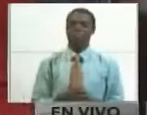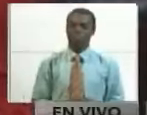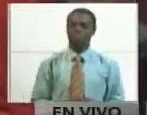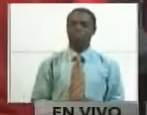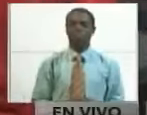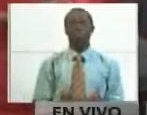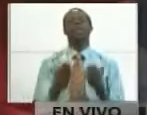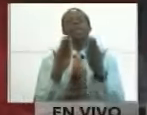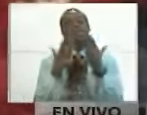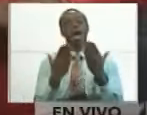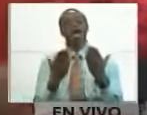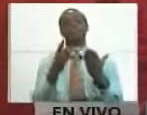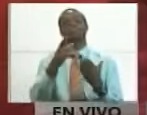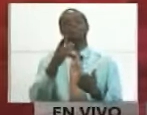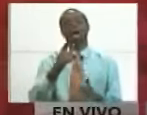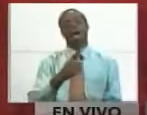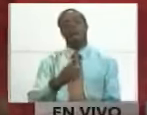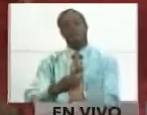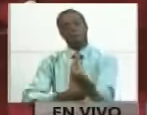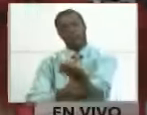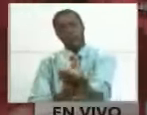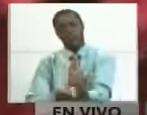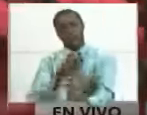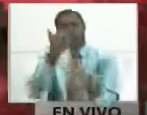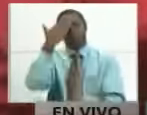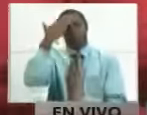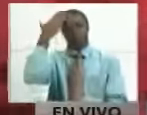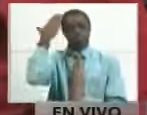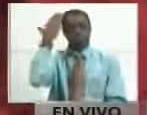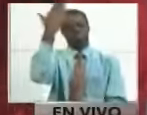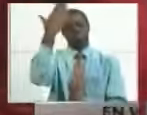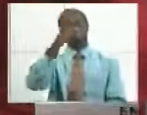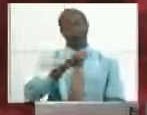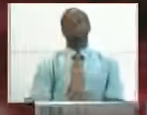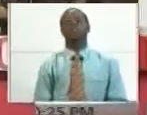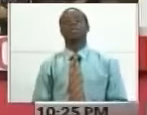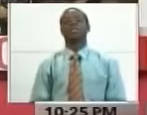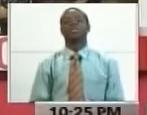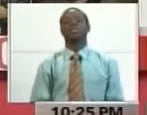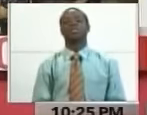Gracias, querido compañero, querido hermano. Mire, le voy a...